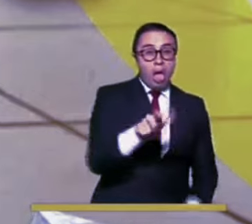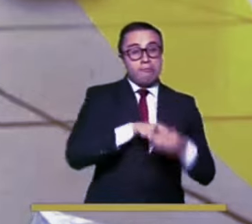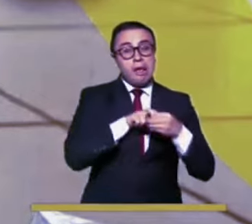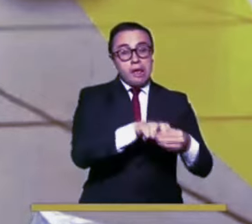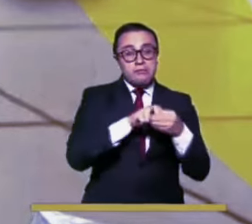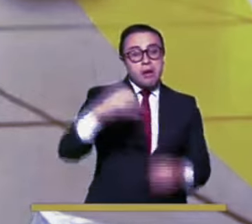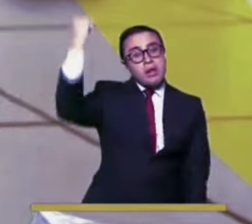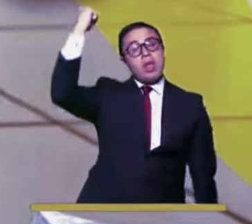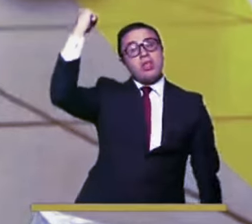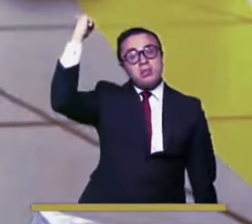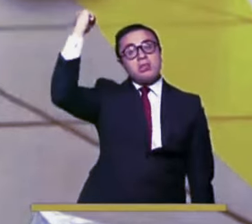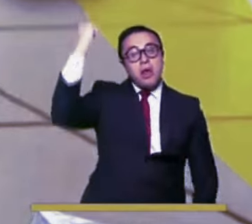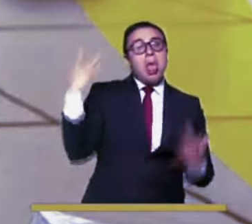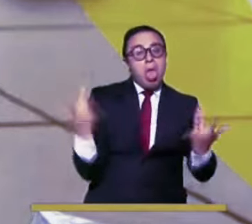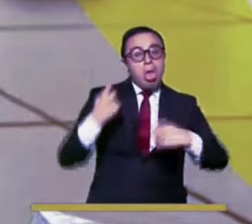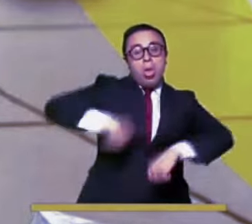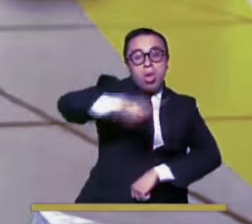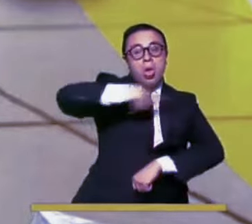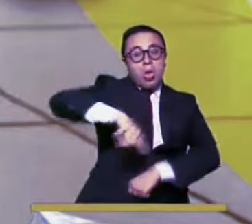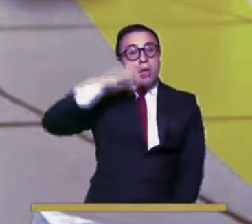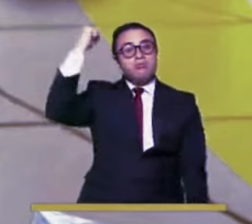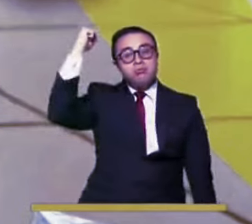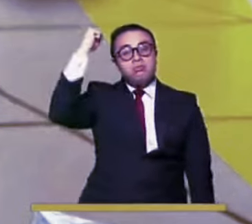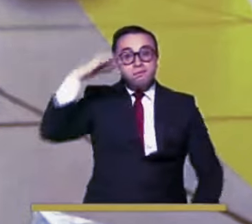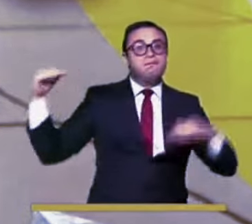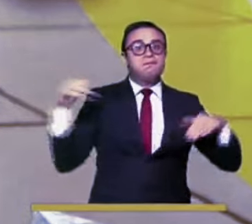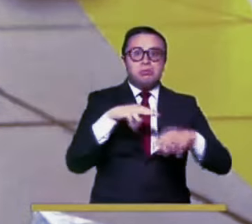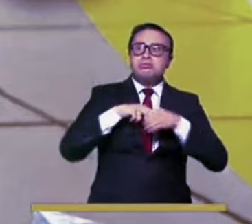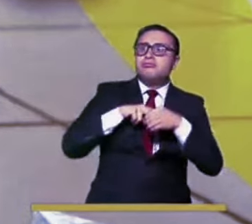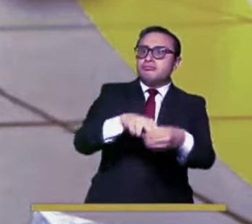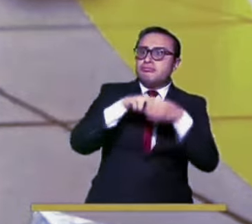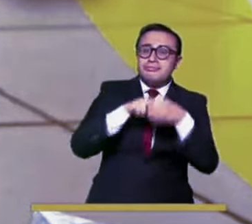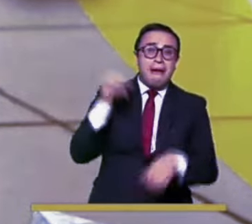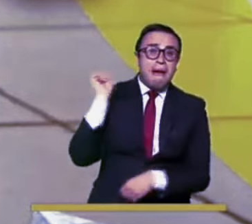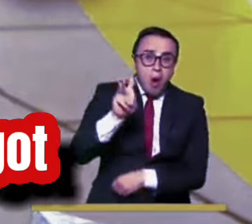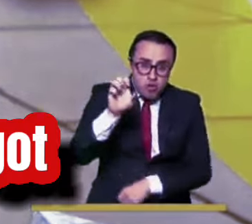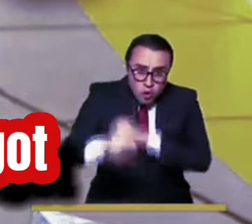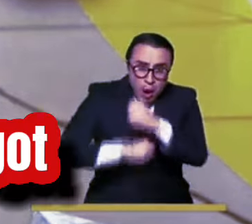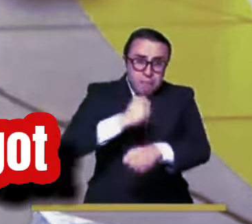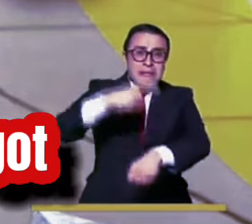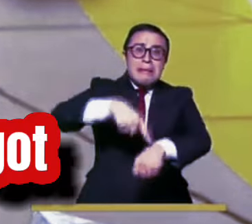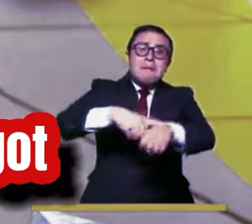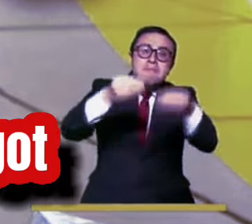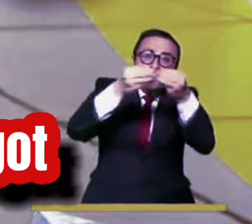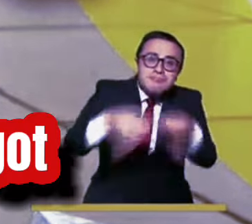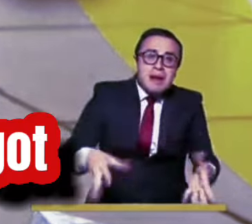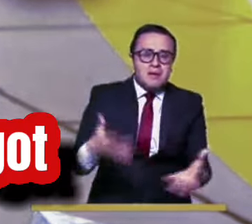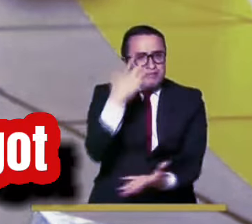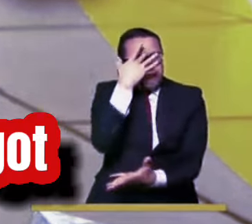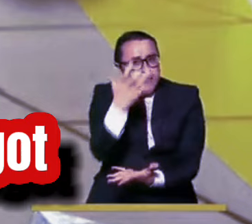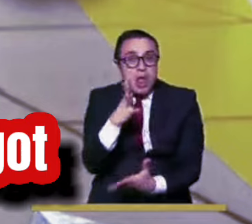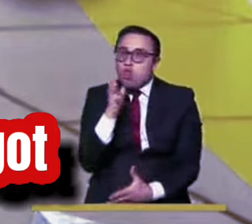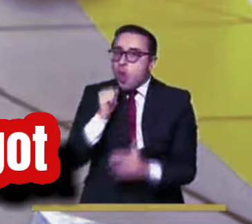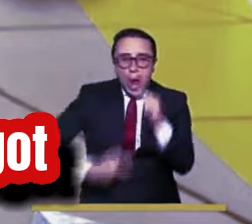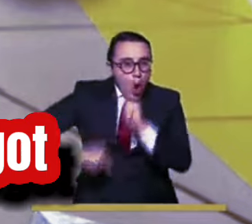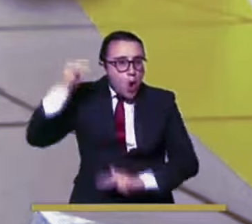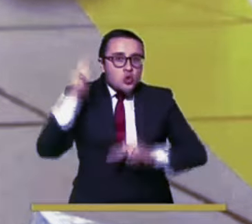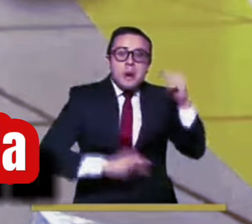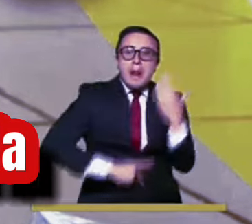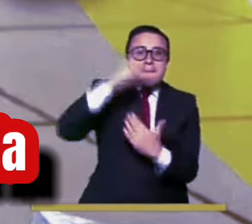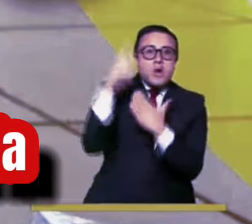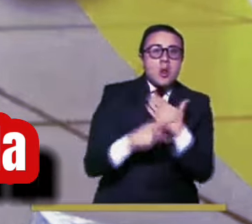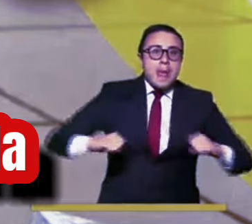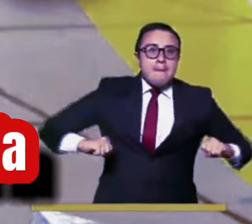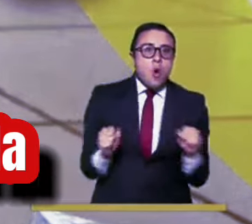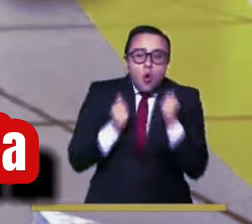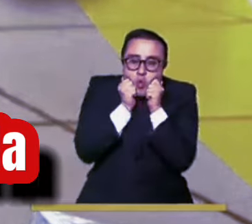transporte, de tiempo de viaje durante estos 8 años. Al no haber hecho el proyecto de la Bogotá Humana,